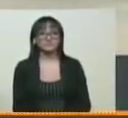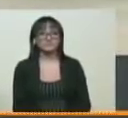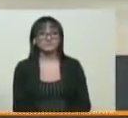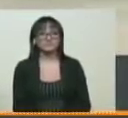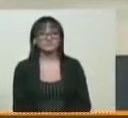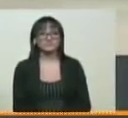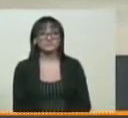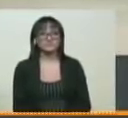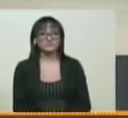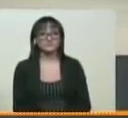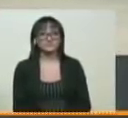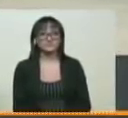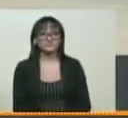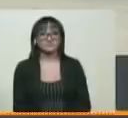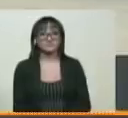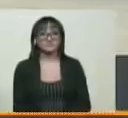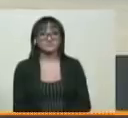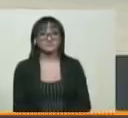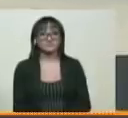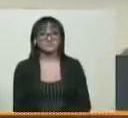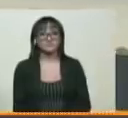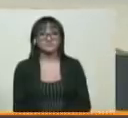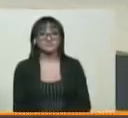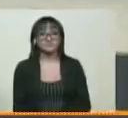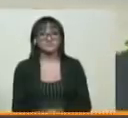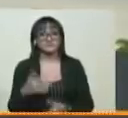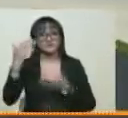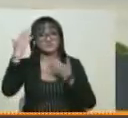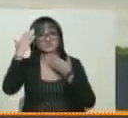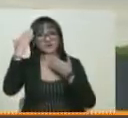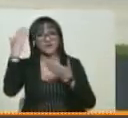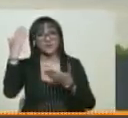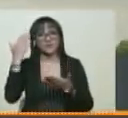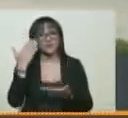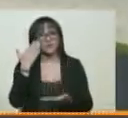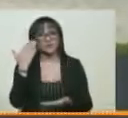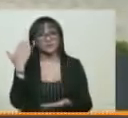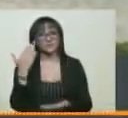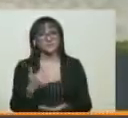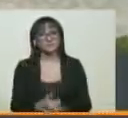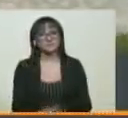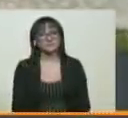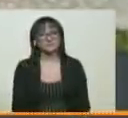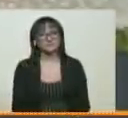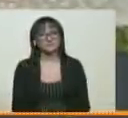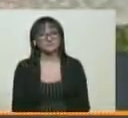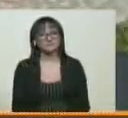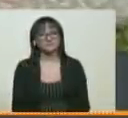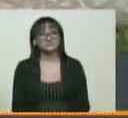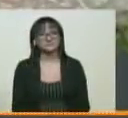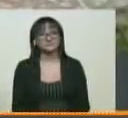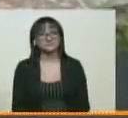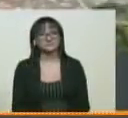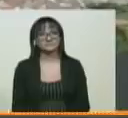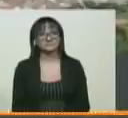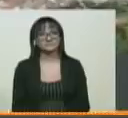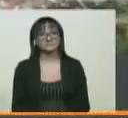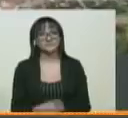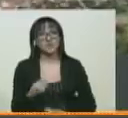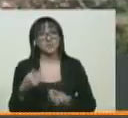Vamos a darle nuestro saludo, ¿Cómo está el